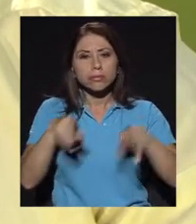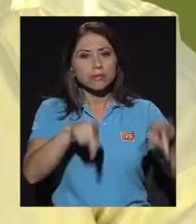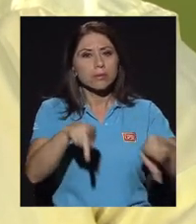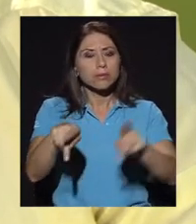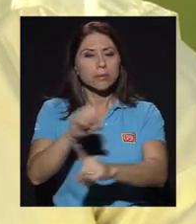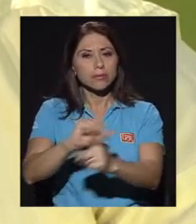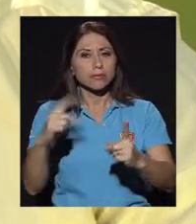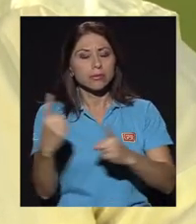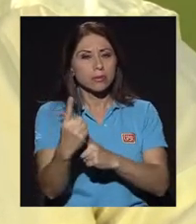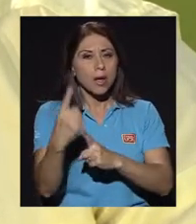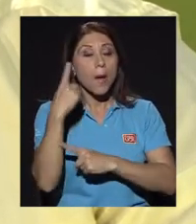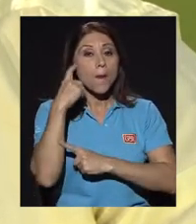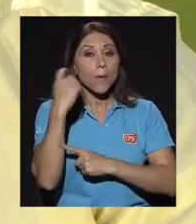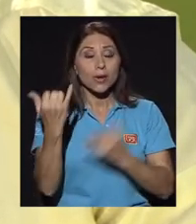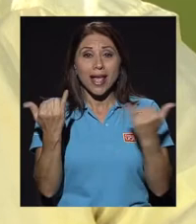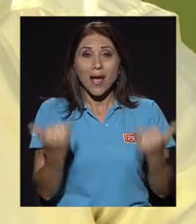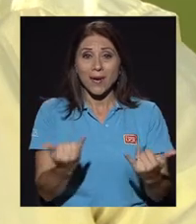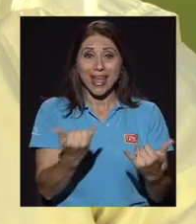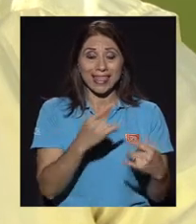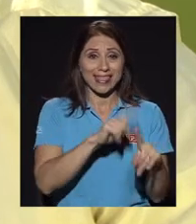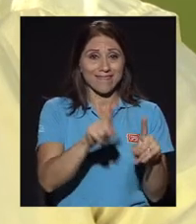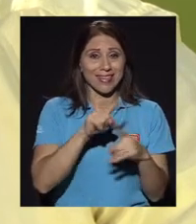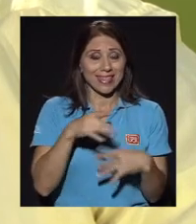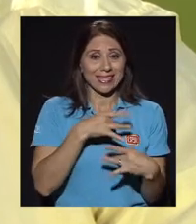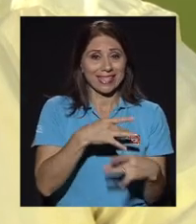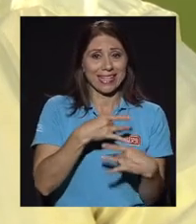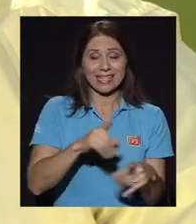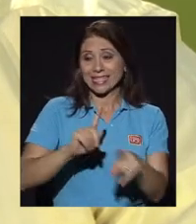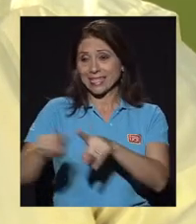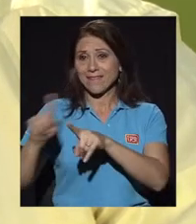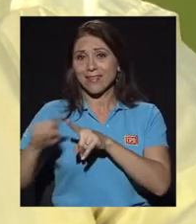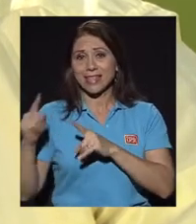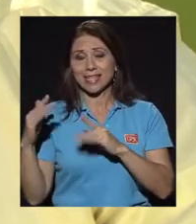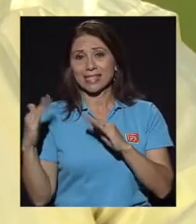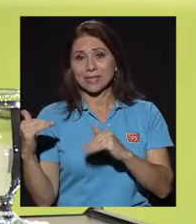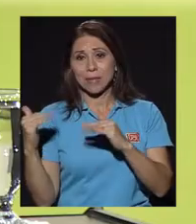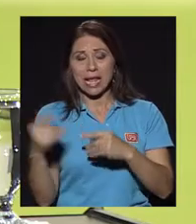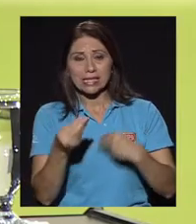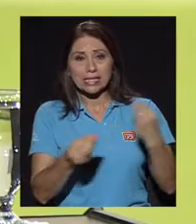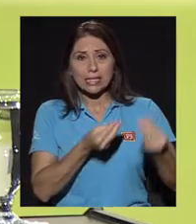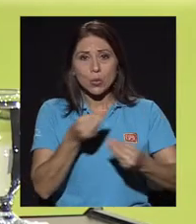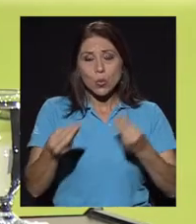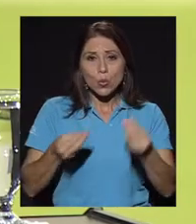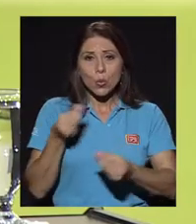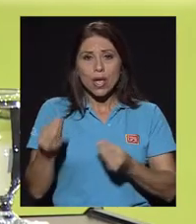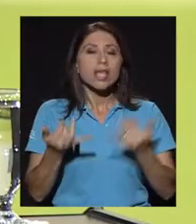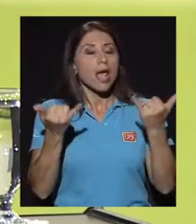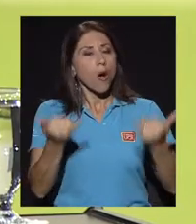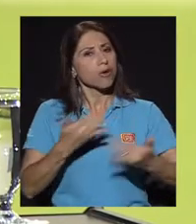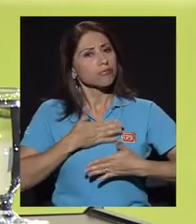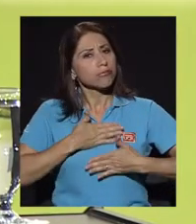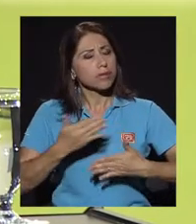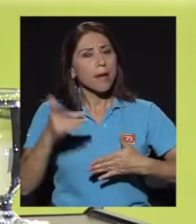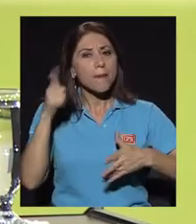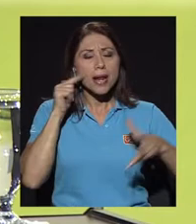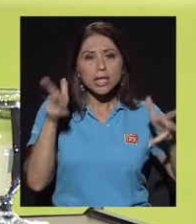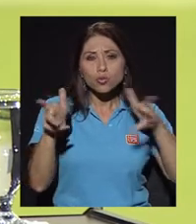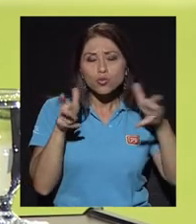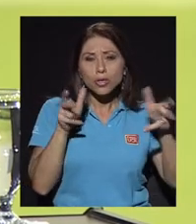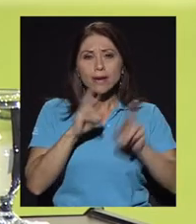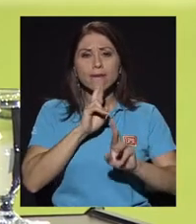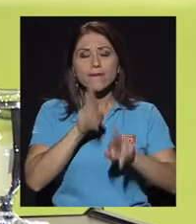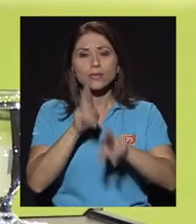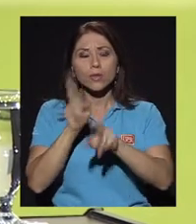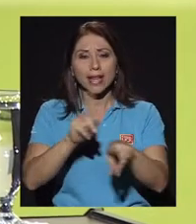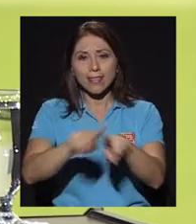producto del desencuentro entre los intereses y las esperanzas de la ciudadanía y la disposición para escuchar y responder